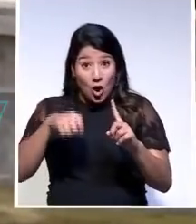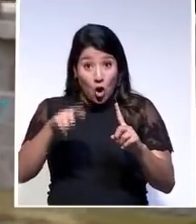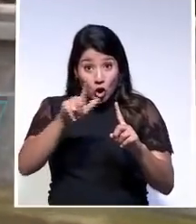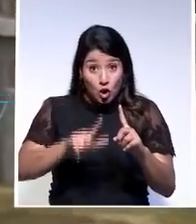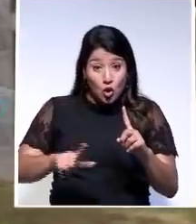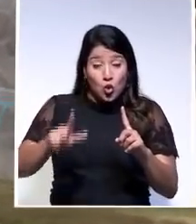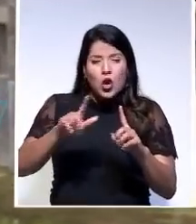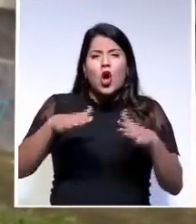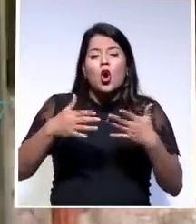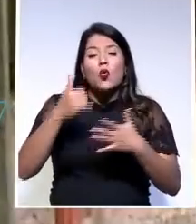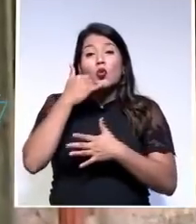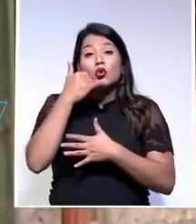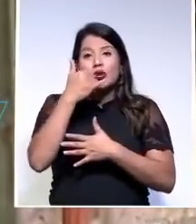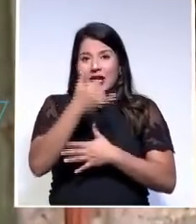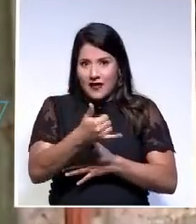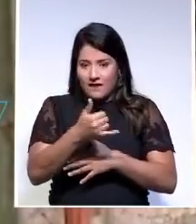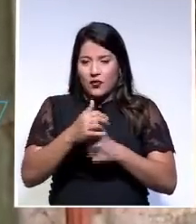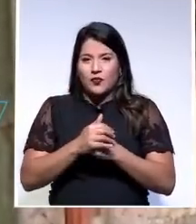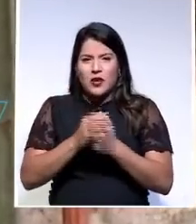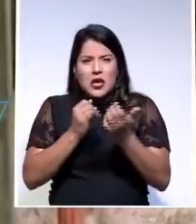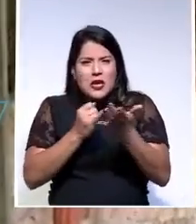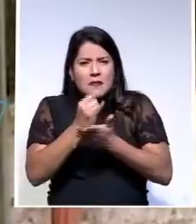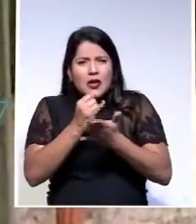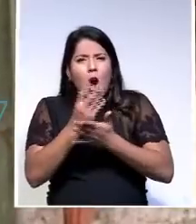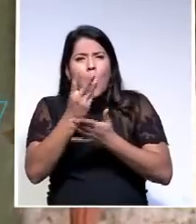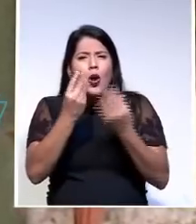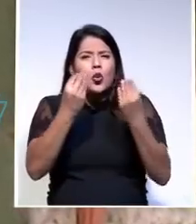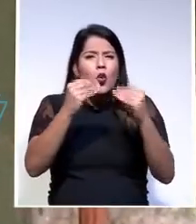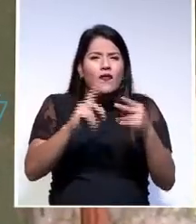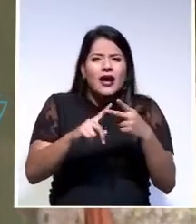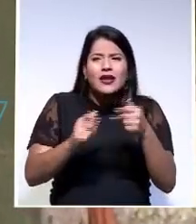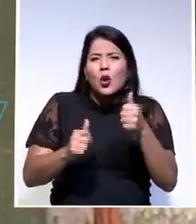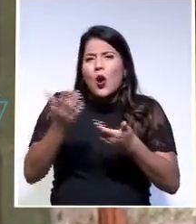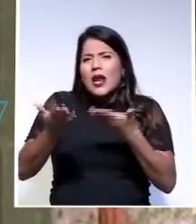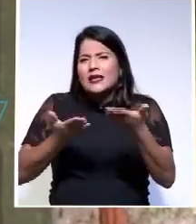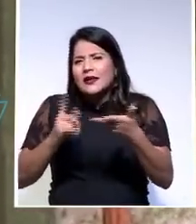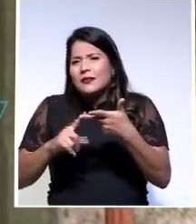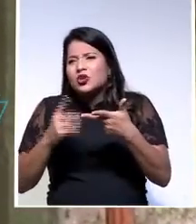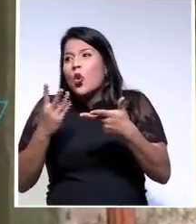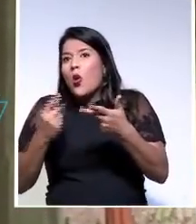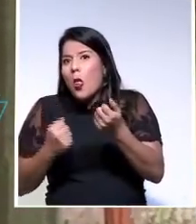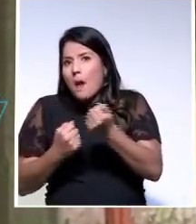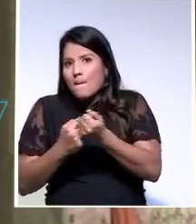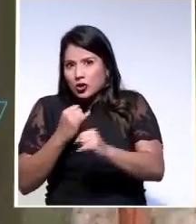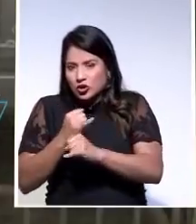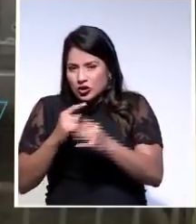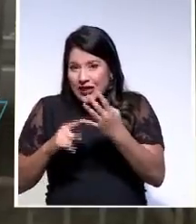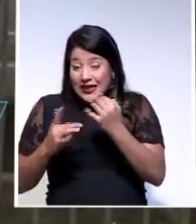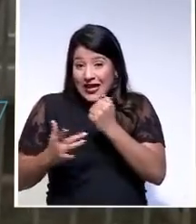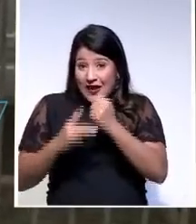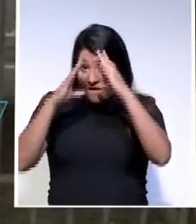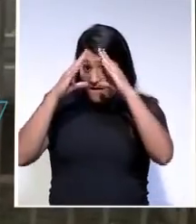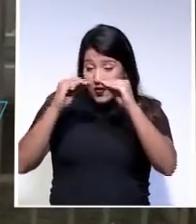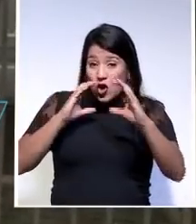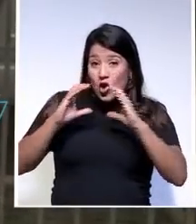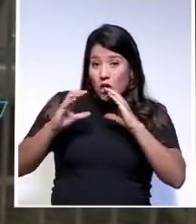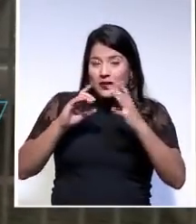de manera telefónica. Se investigará las ventas y servicios, apoyo institucional, tecnologías de información y